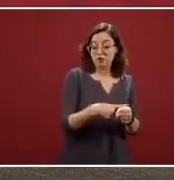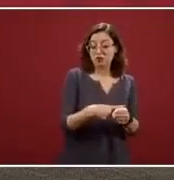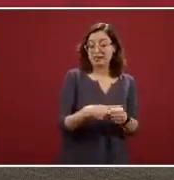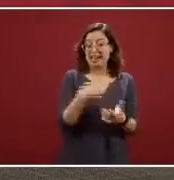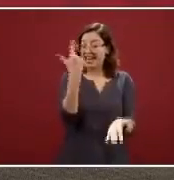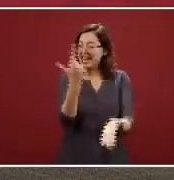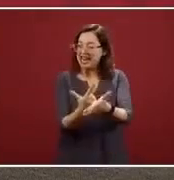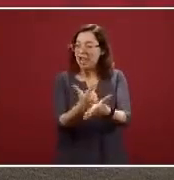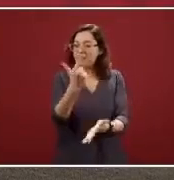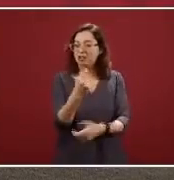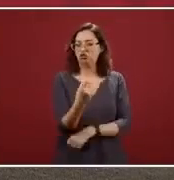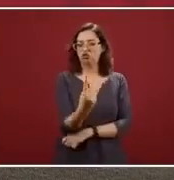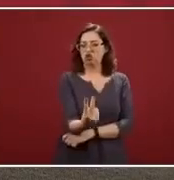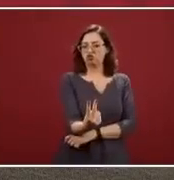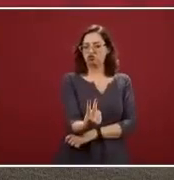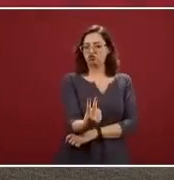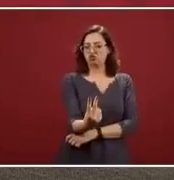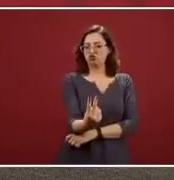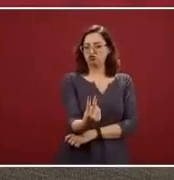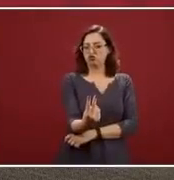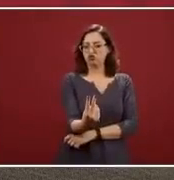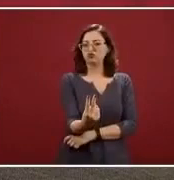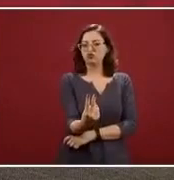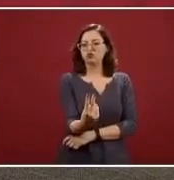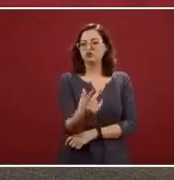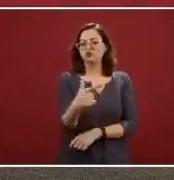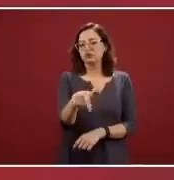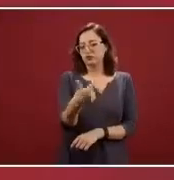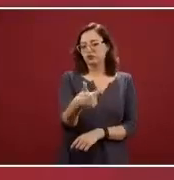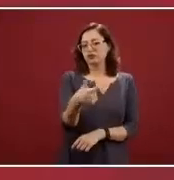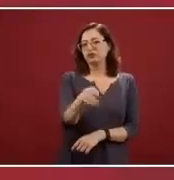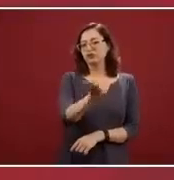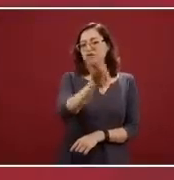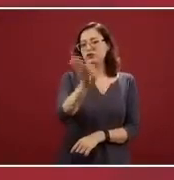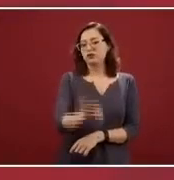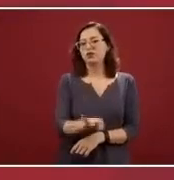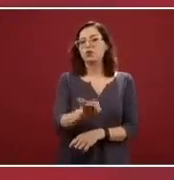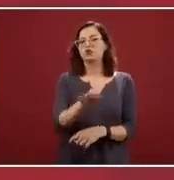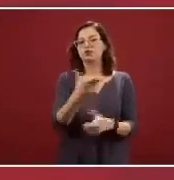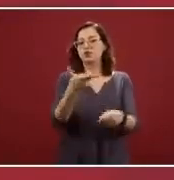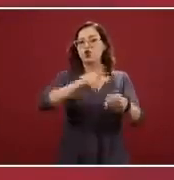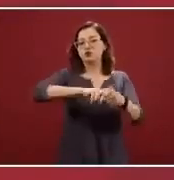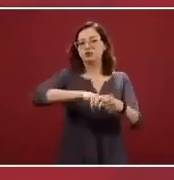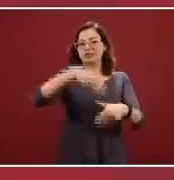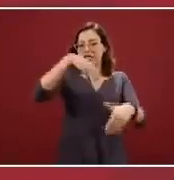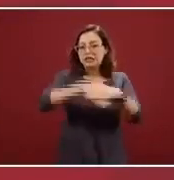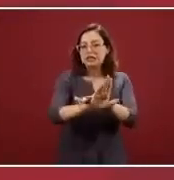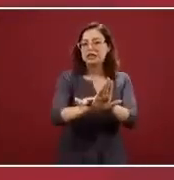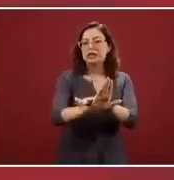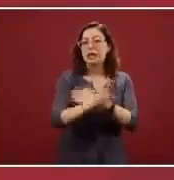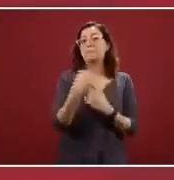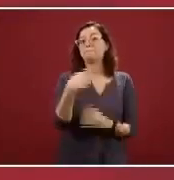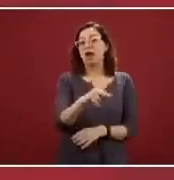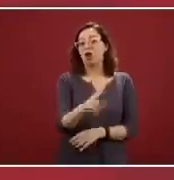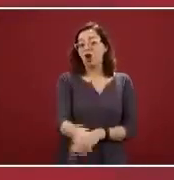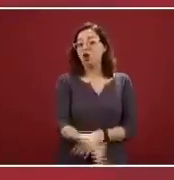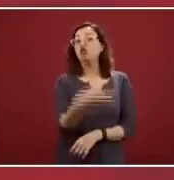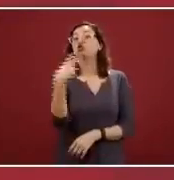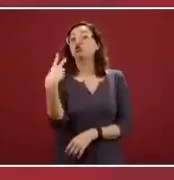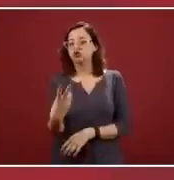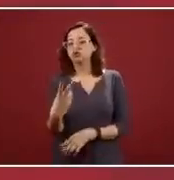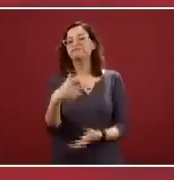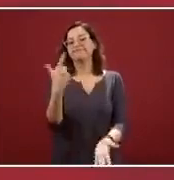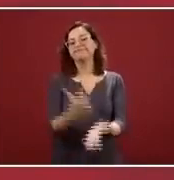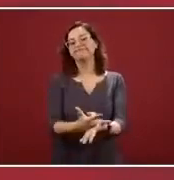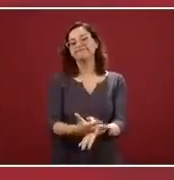del 12% que presentábamos de casos que están hospitalizados, pero que tienen esa característica de ser